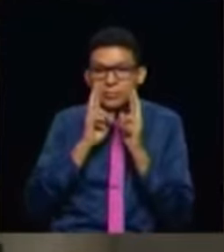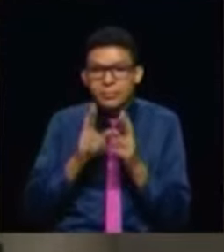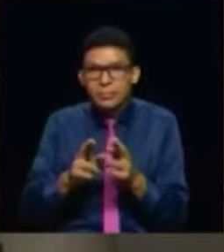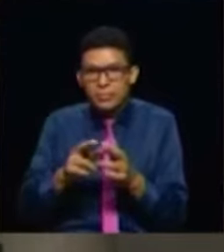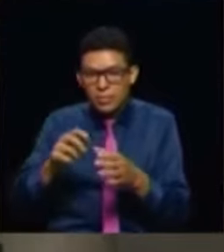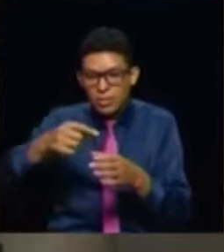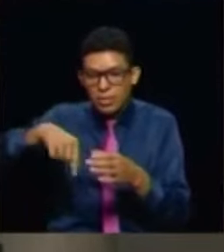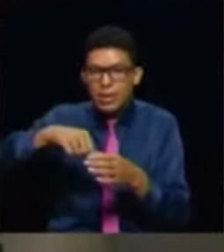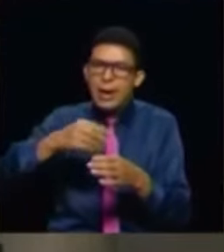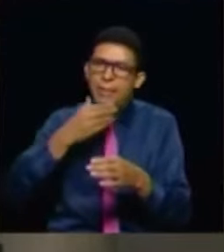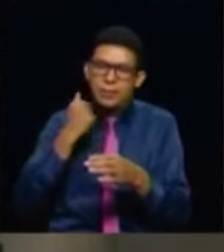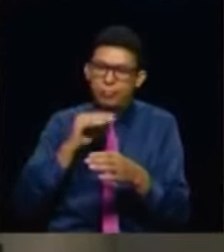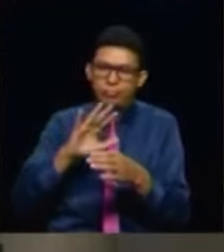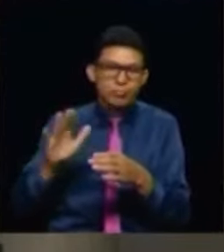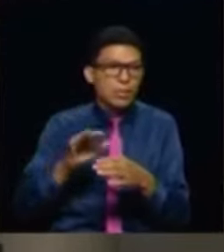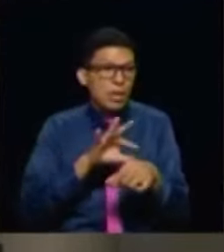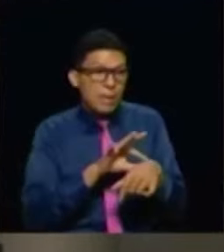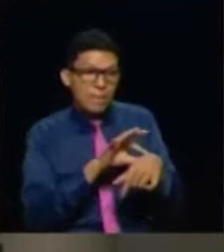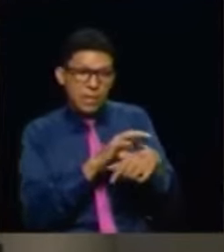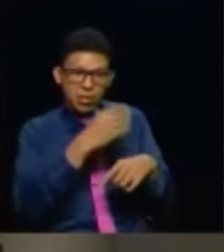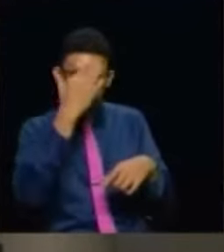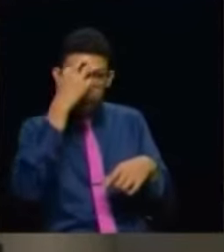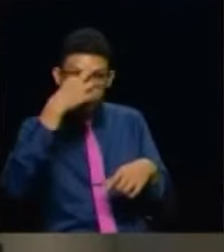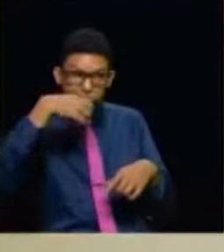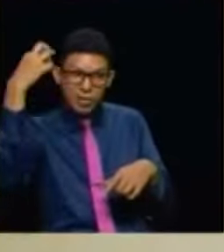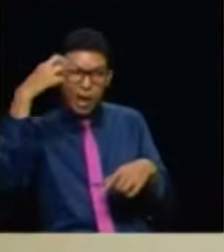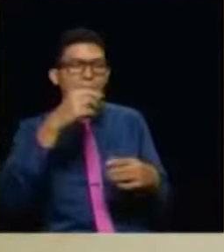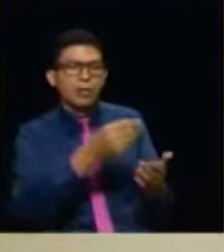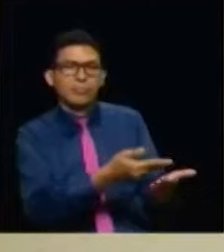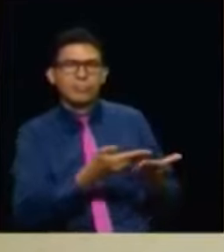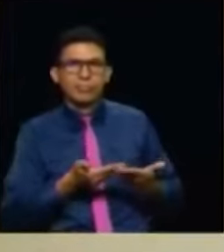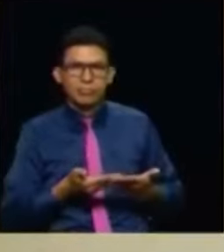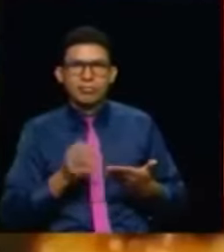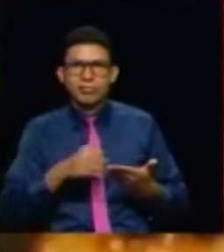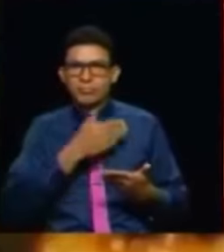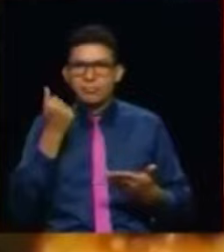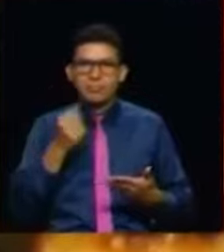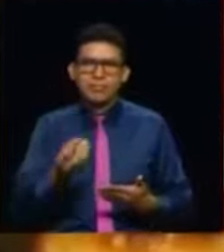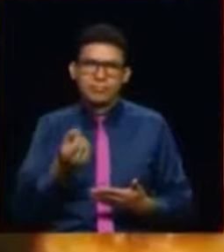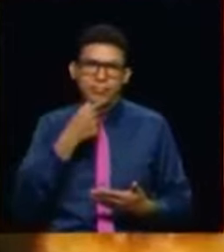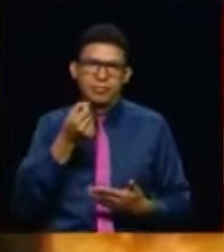sean prescritos por una persona profesional.